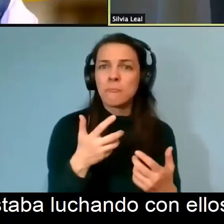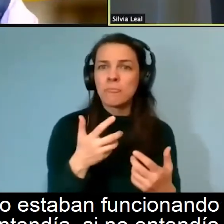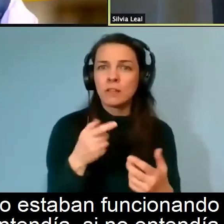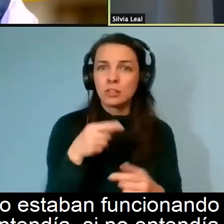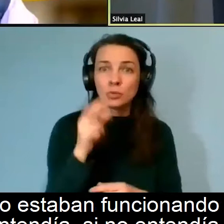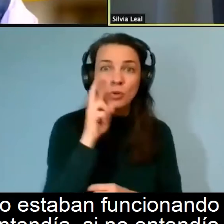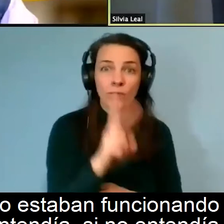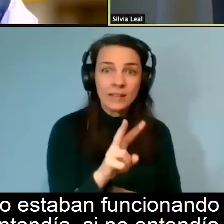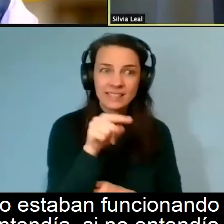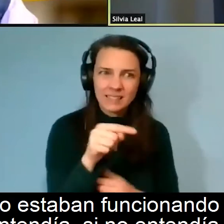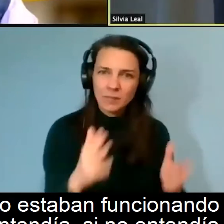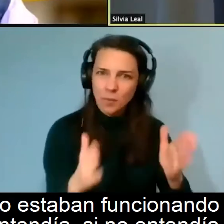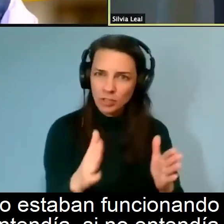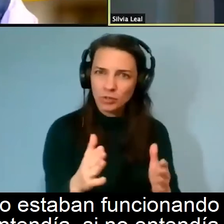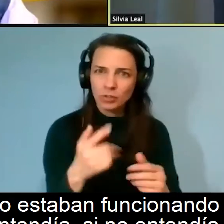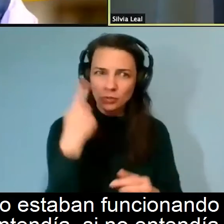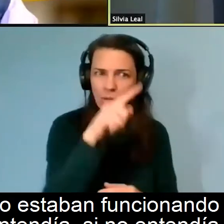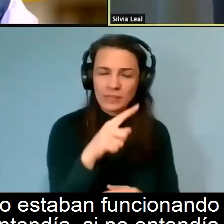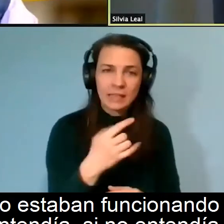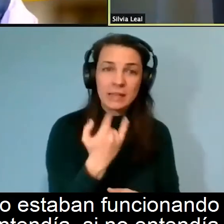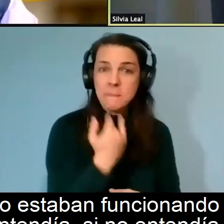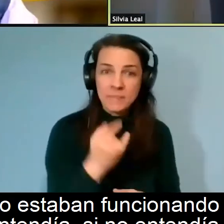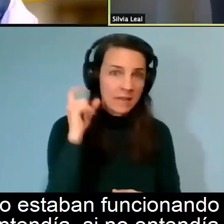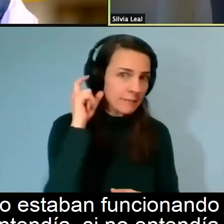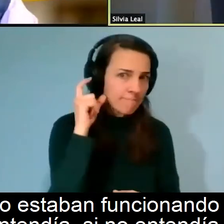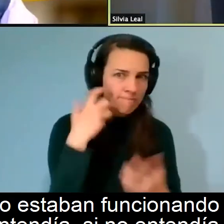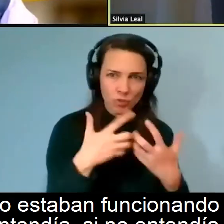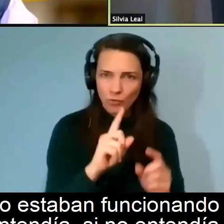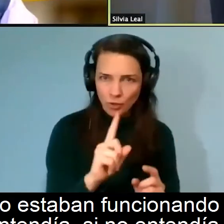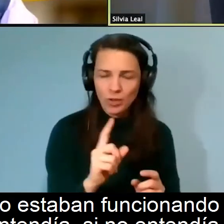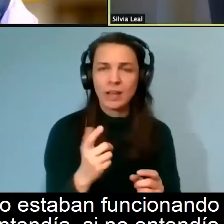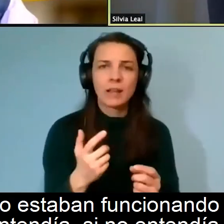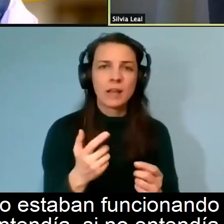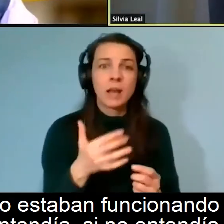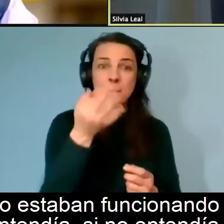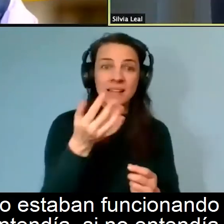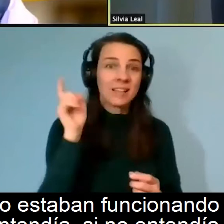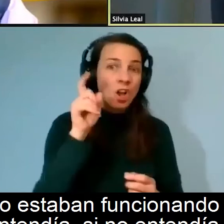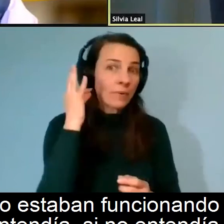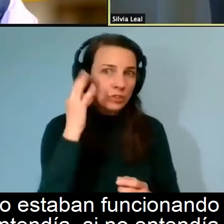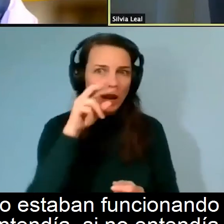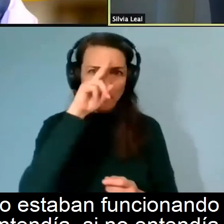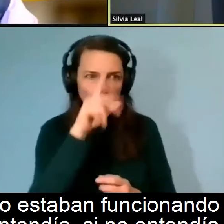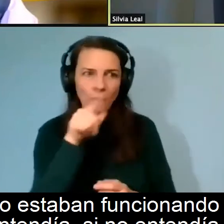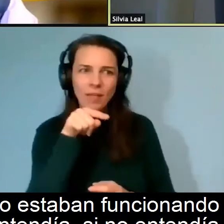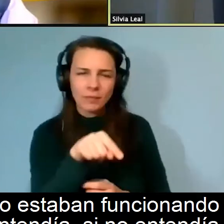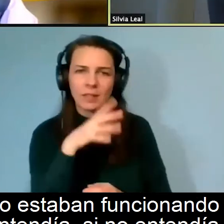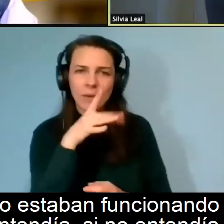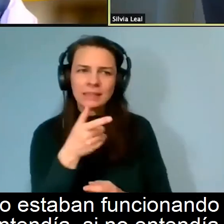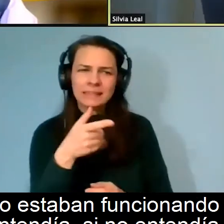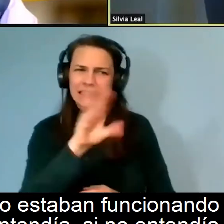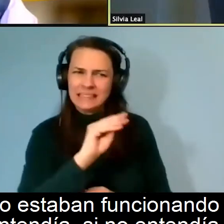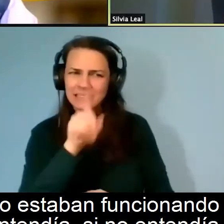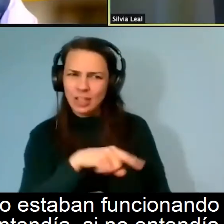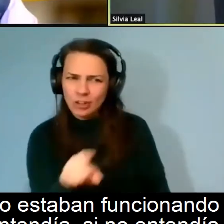tú les veías en este momento, que sabes que las pilas, bueno, pues no estaban funcionando, ¿no? Y que estaba la profesora preocupada por él, que si entendía, que si